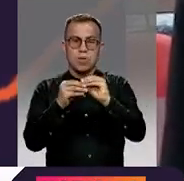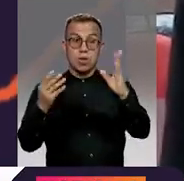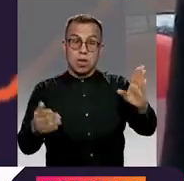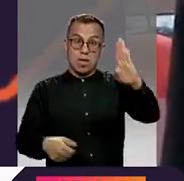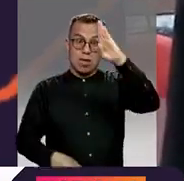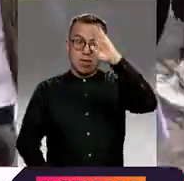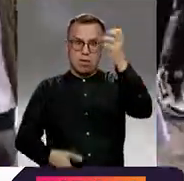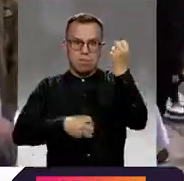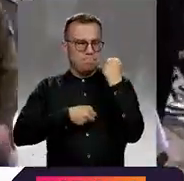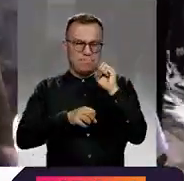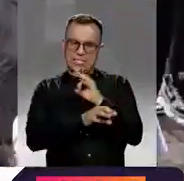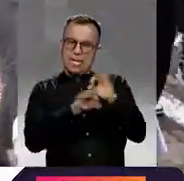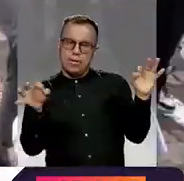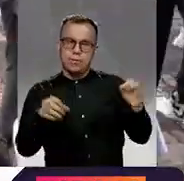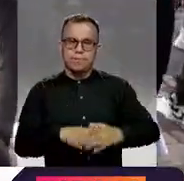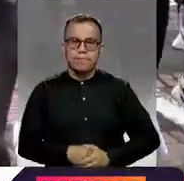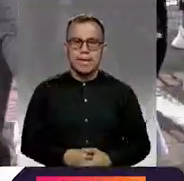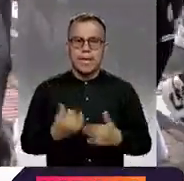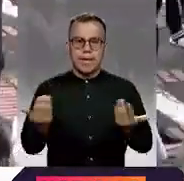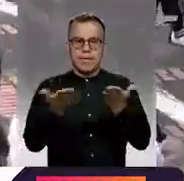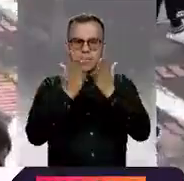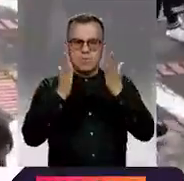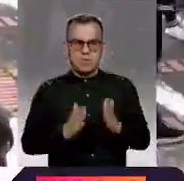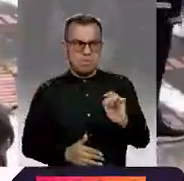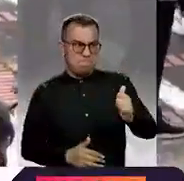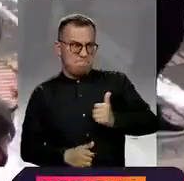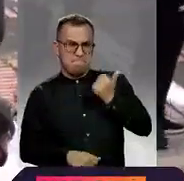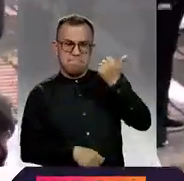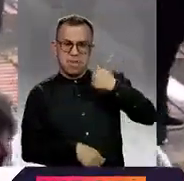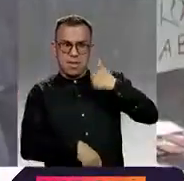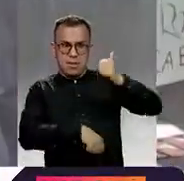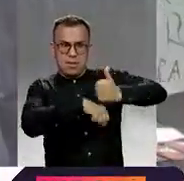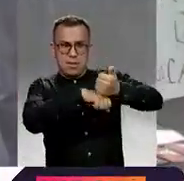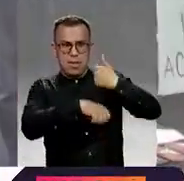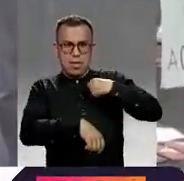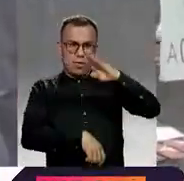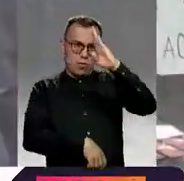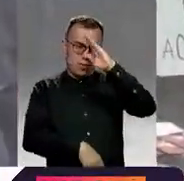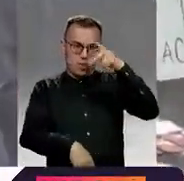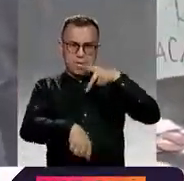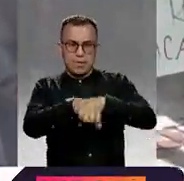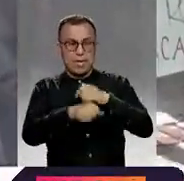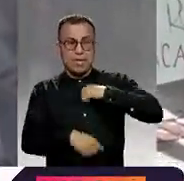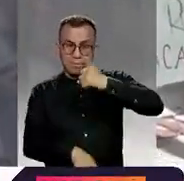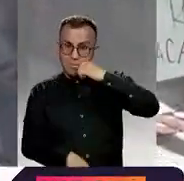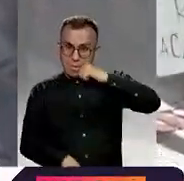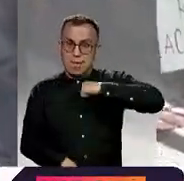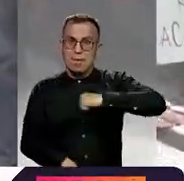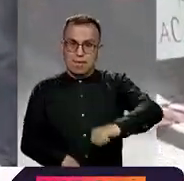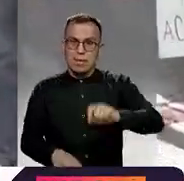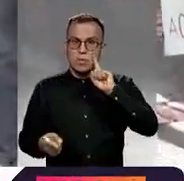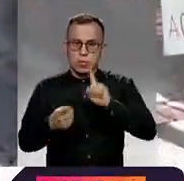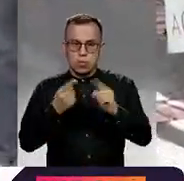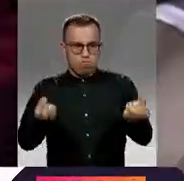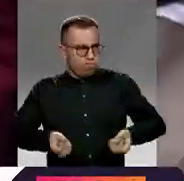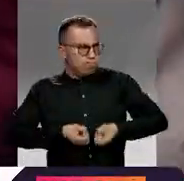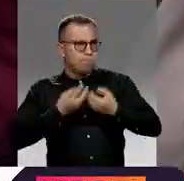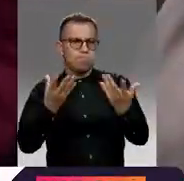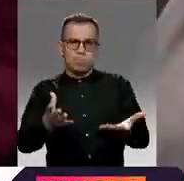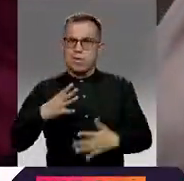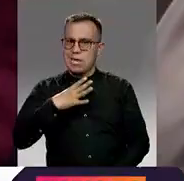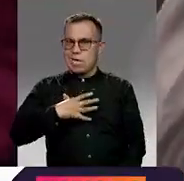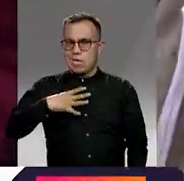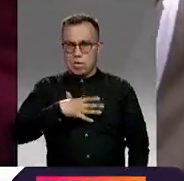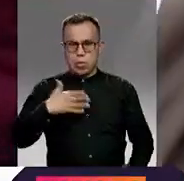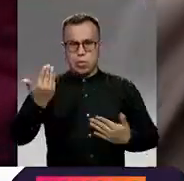desmilitarizar nuestro país. Los estudiantes rechazan el abuso policial y reclaman que se respeten los derechos humanos de las personas que deciden expresar sus